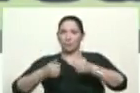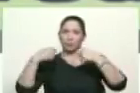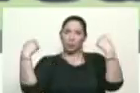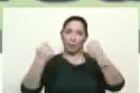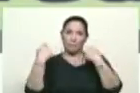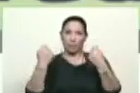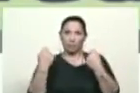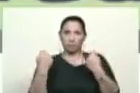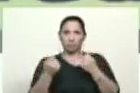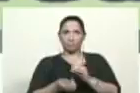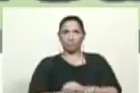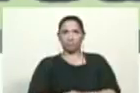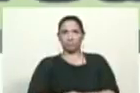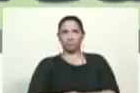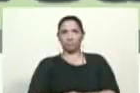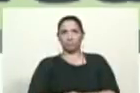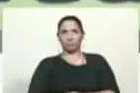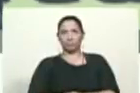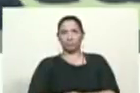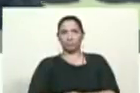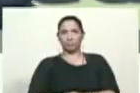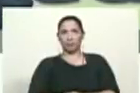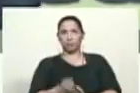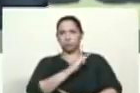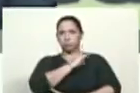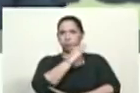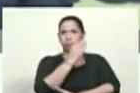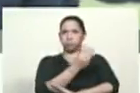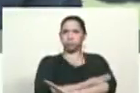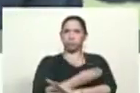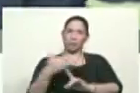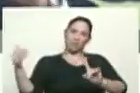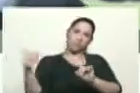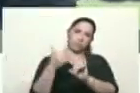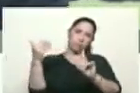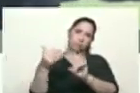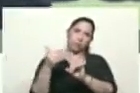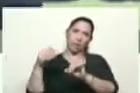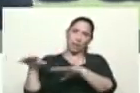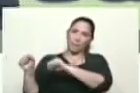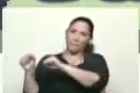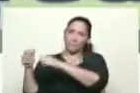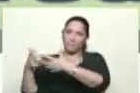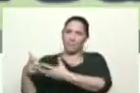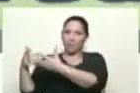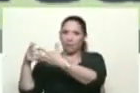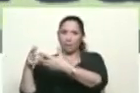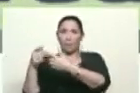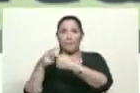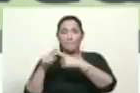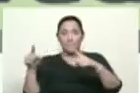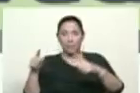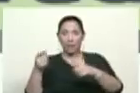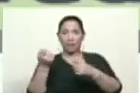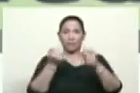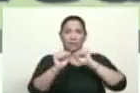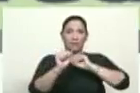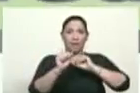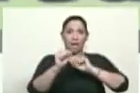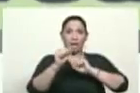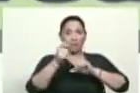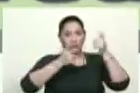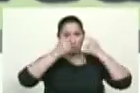todo, arreció la arremetida del imperio para tratar de evitar que Chávez ganara las